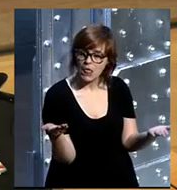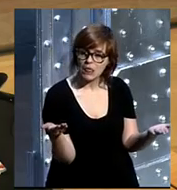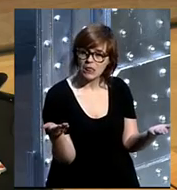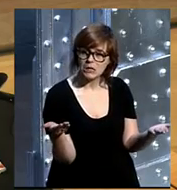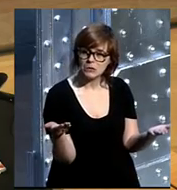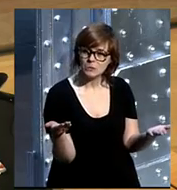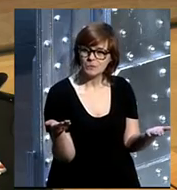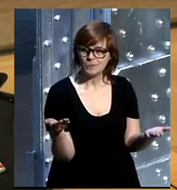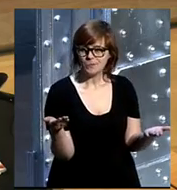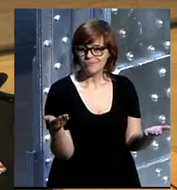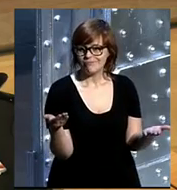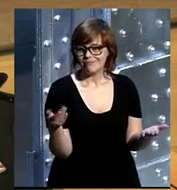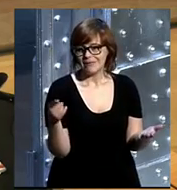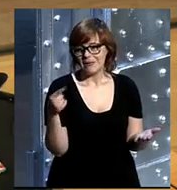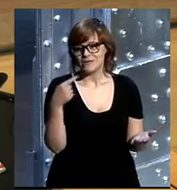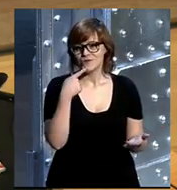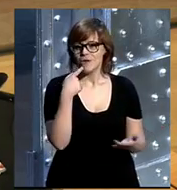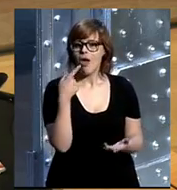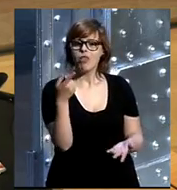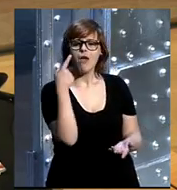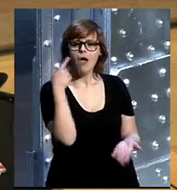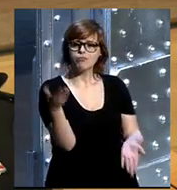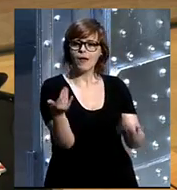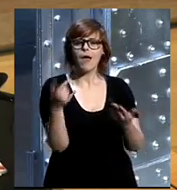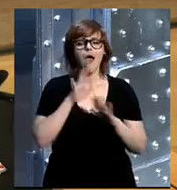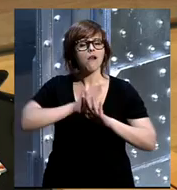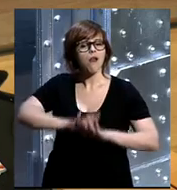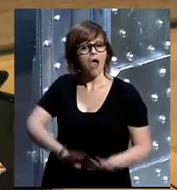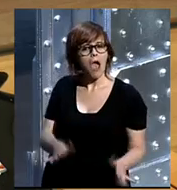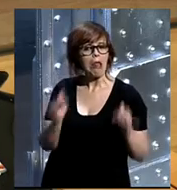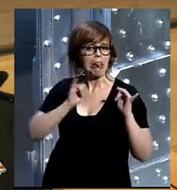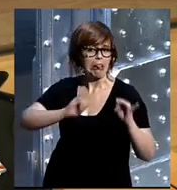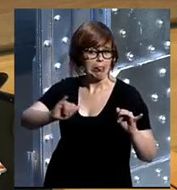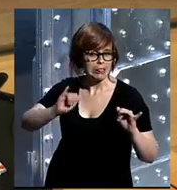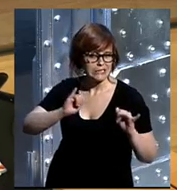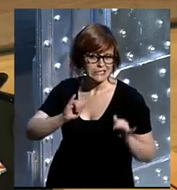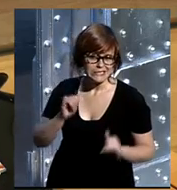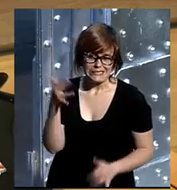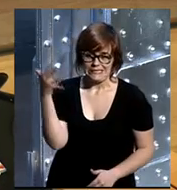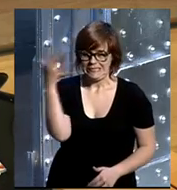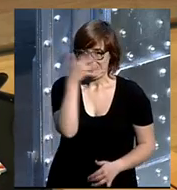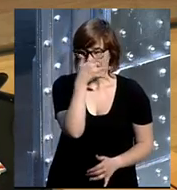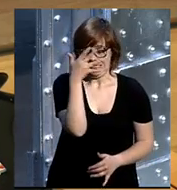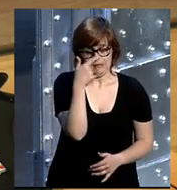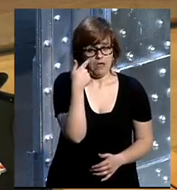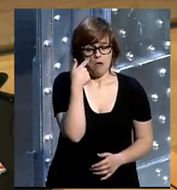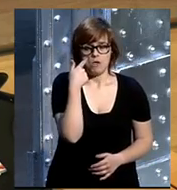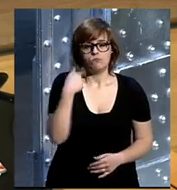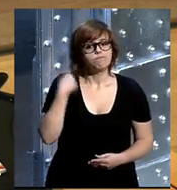me entra una sensación de relájate y goza que ya no sé qué va a pasar. Yo creo sinceramente